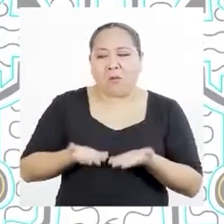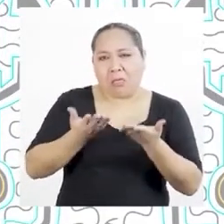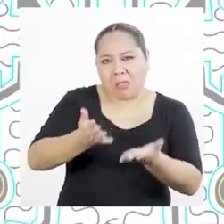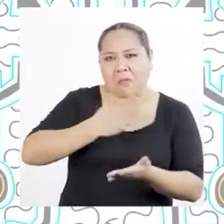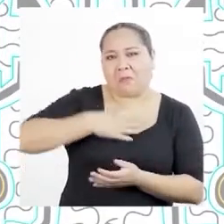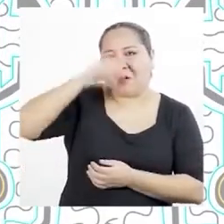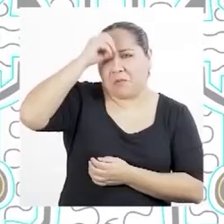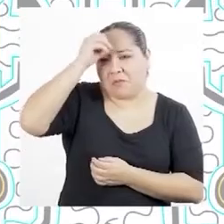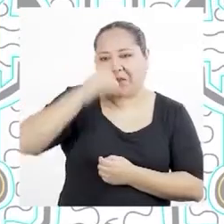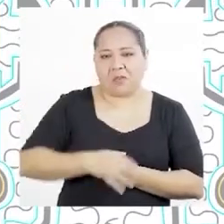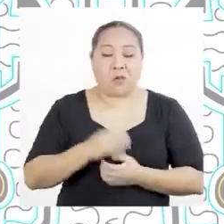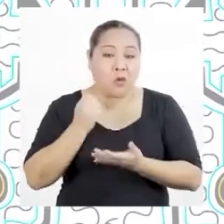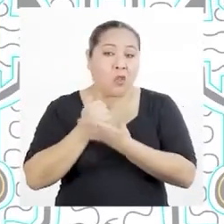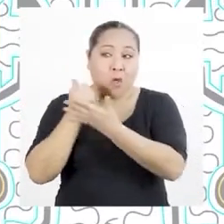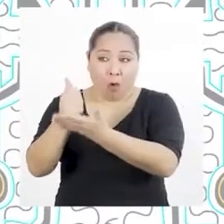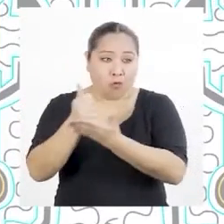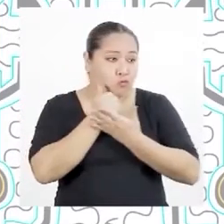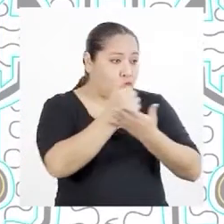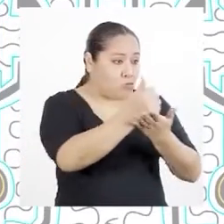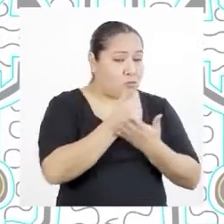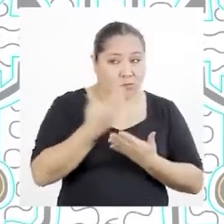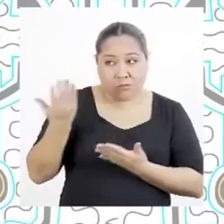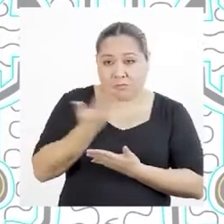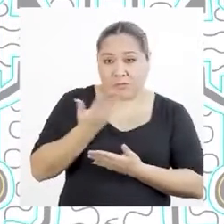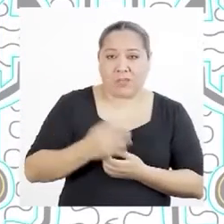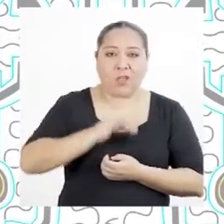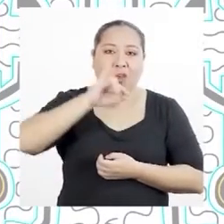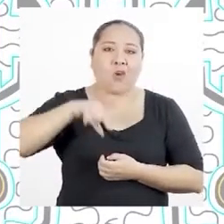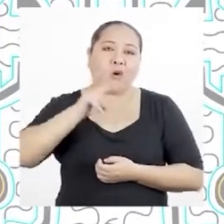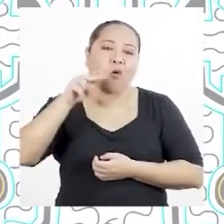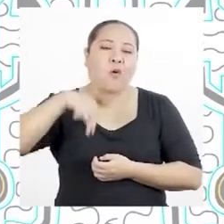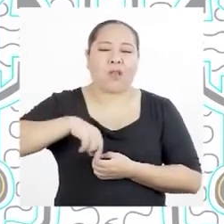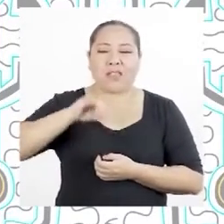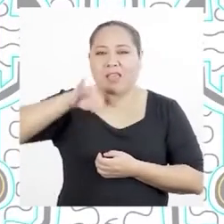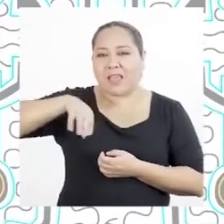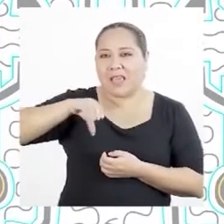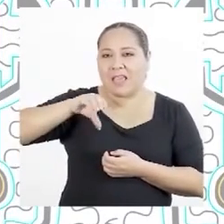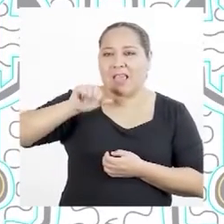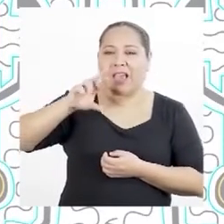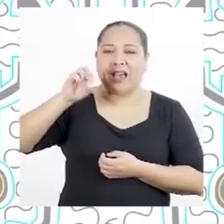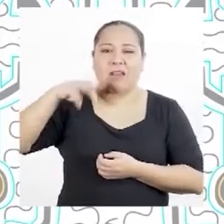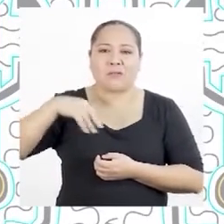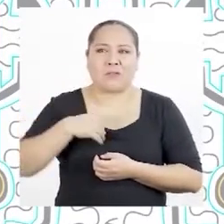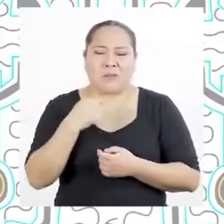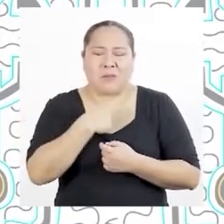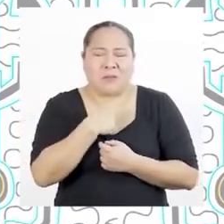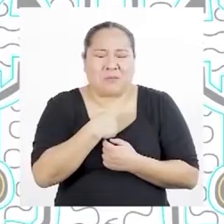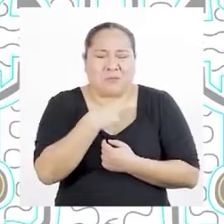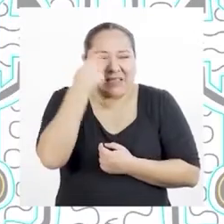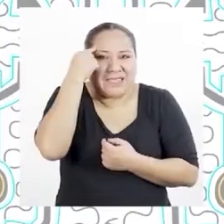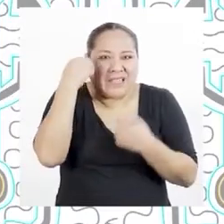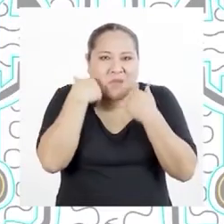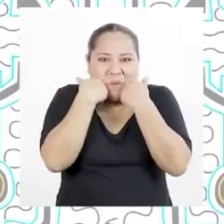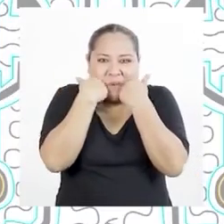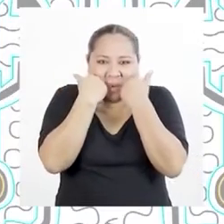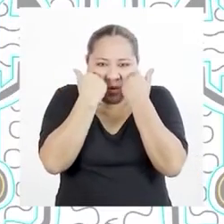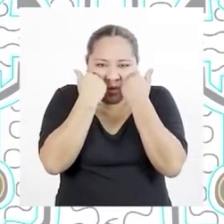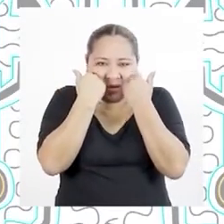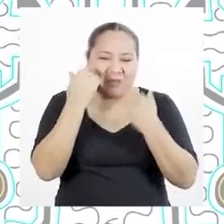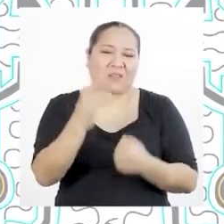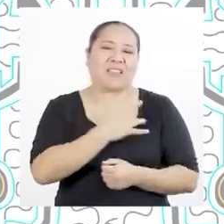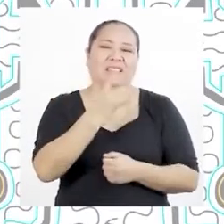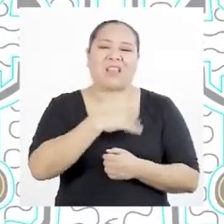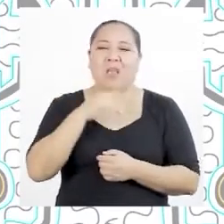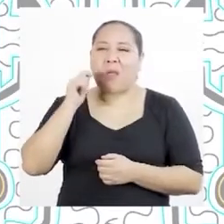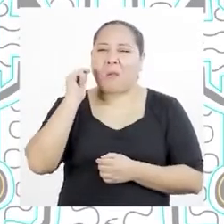mi opinión con la ayuda de mis coleguitas Juan y Carmen. Yo pensé que me iba a dar vergüenza, pero sentí